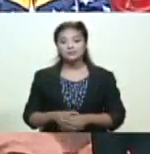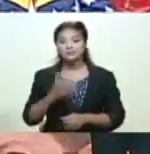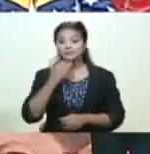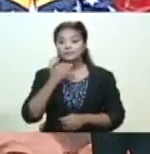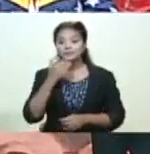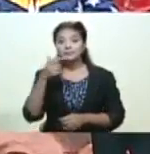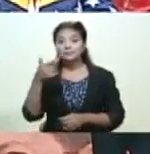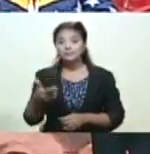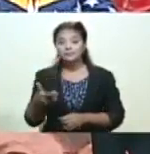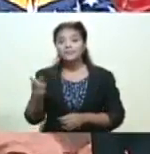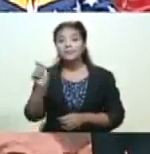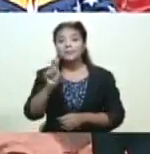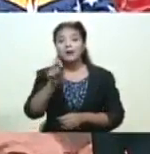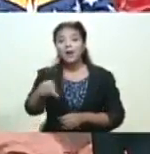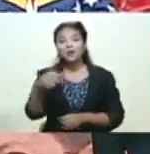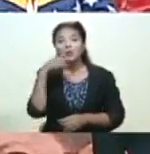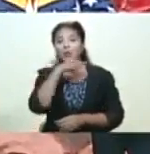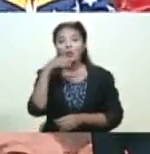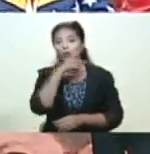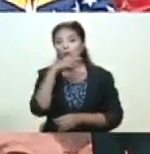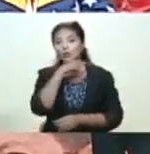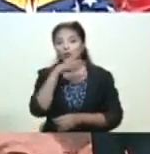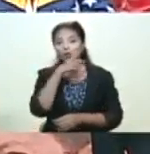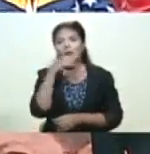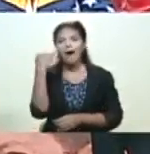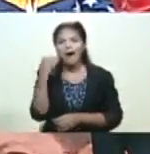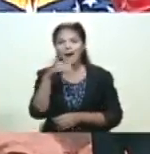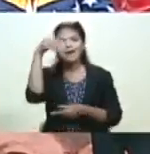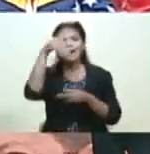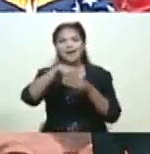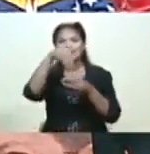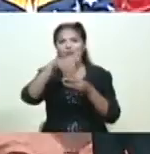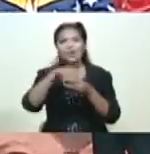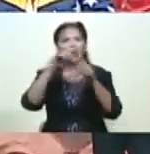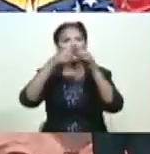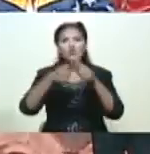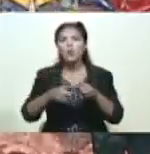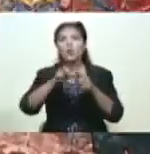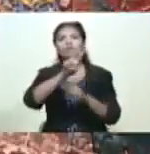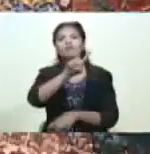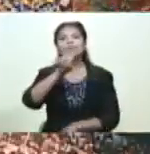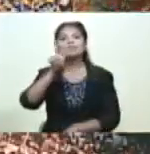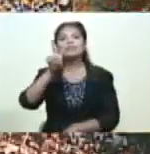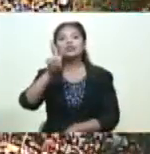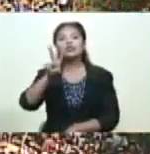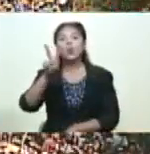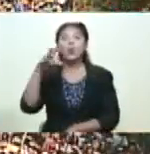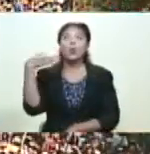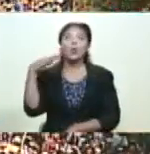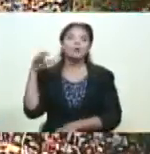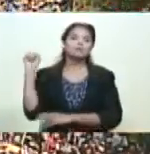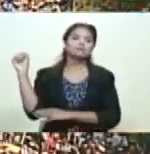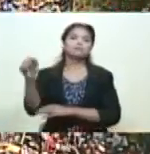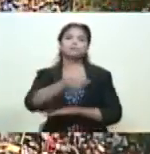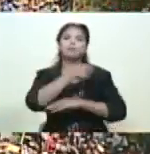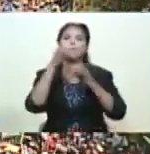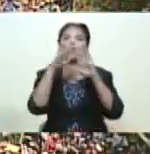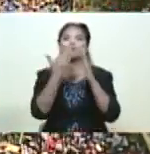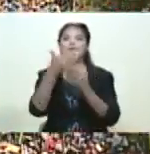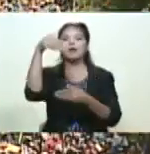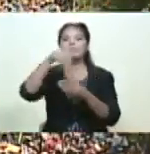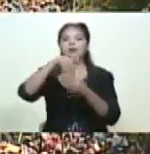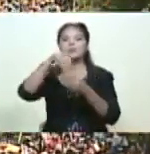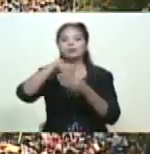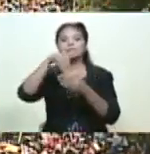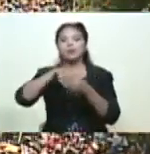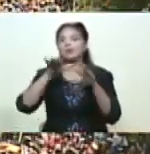a tener en el mes de octubre, llegamos a la elección número 22, récord mundial de elecciones en